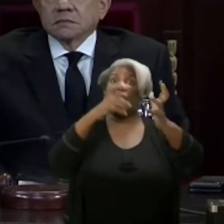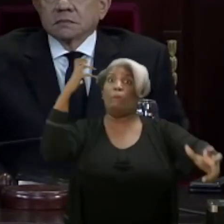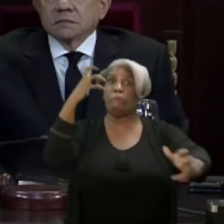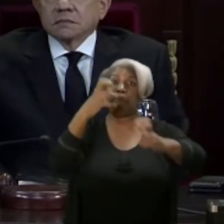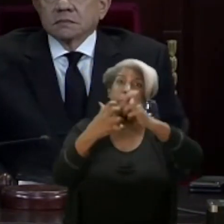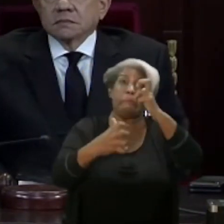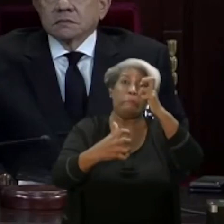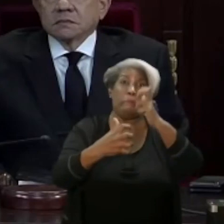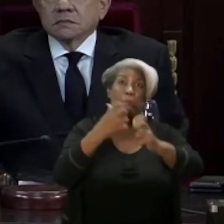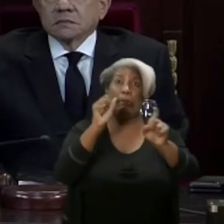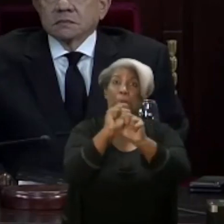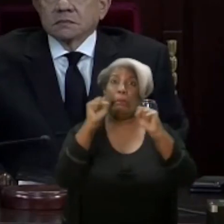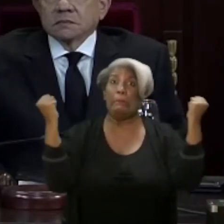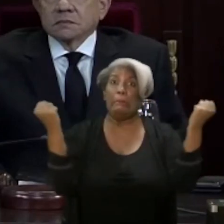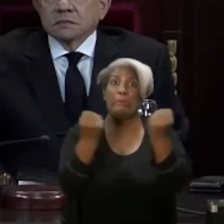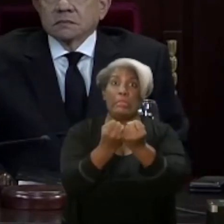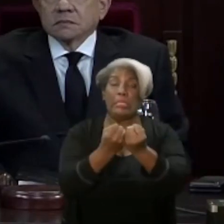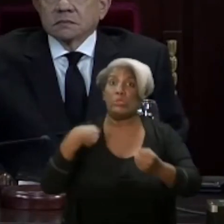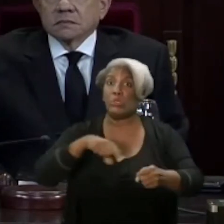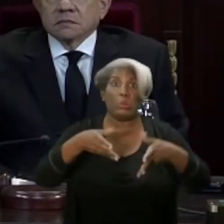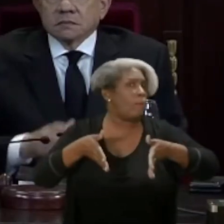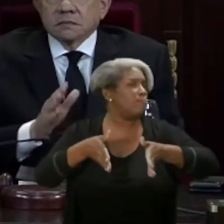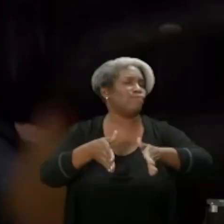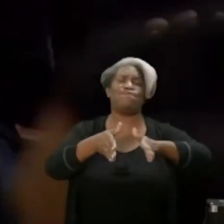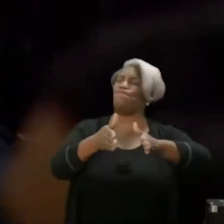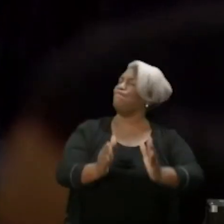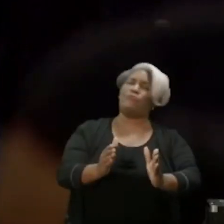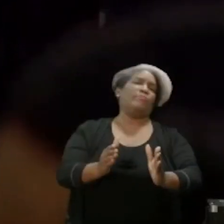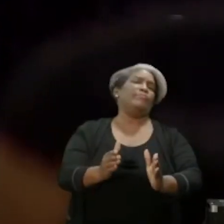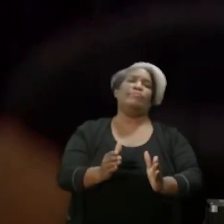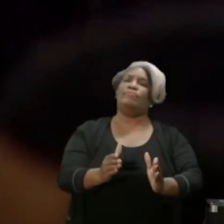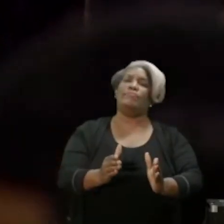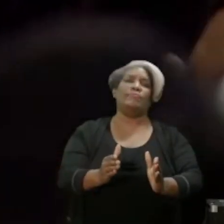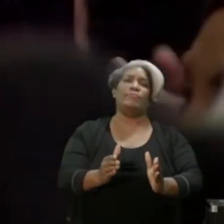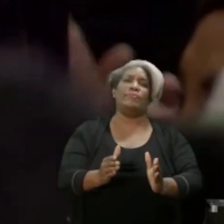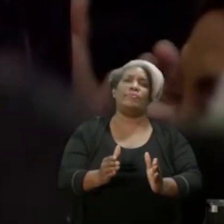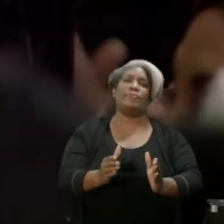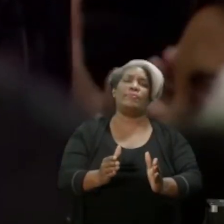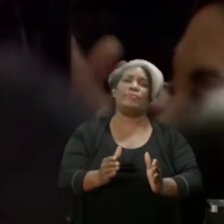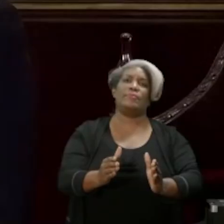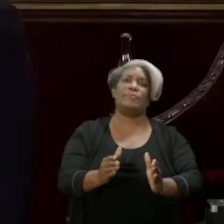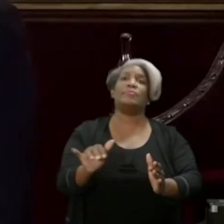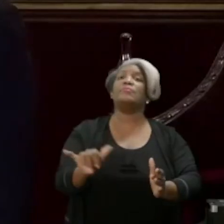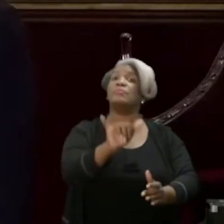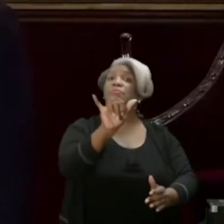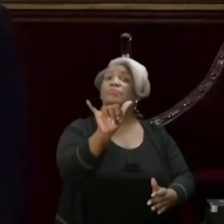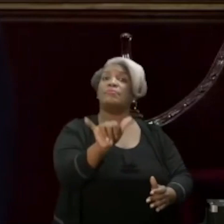que nosotros no vamos a permitir. En consecuencia,